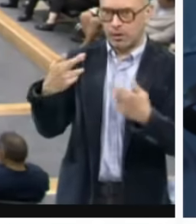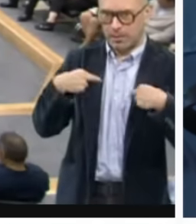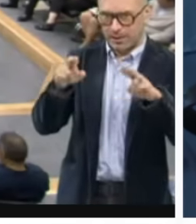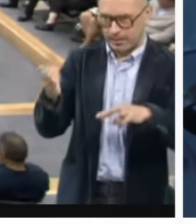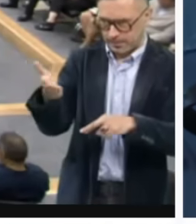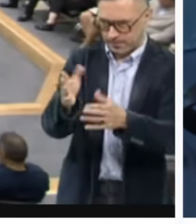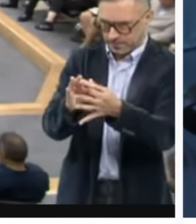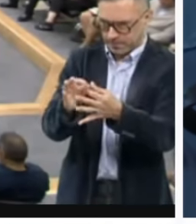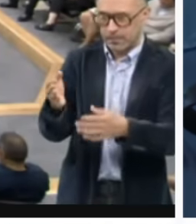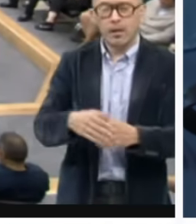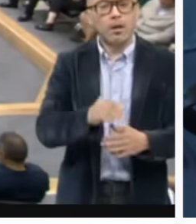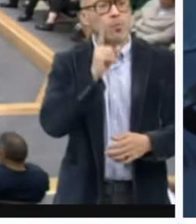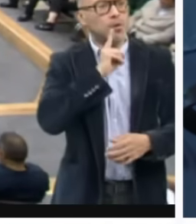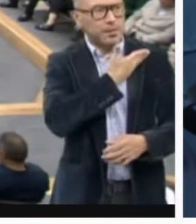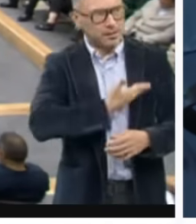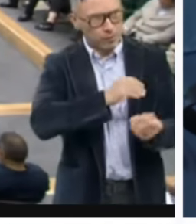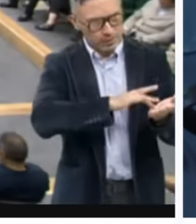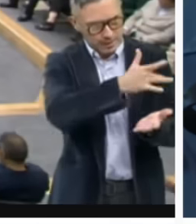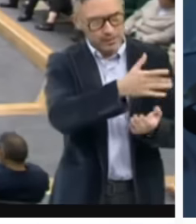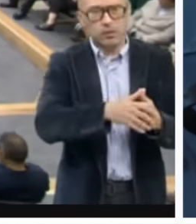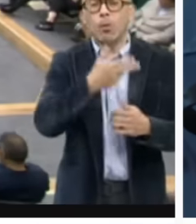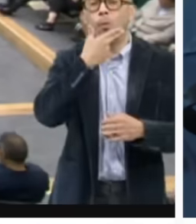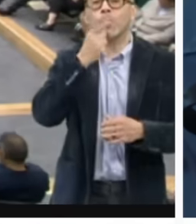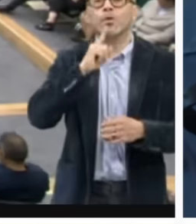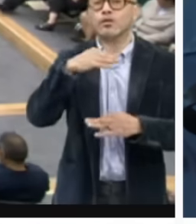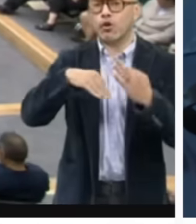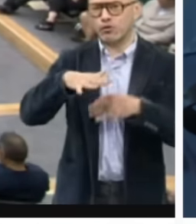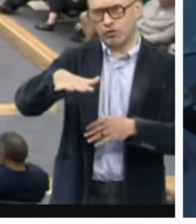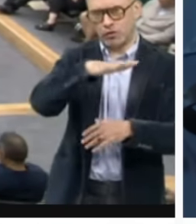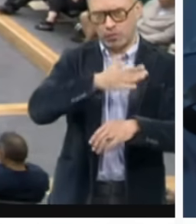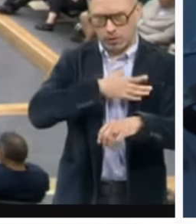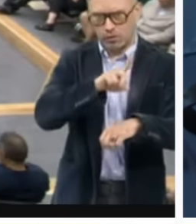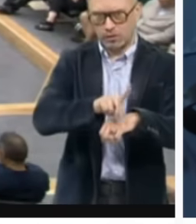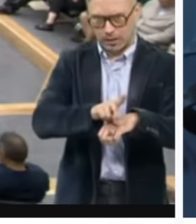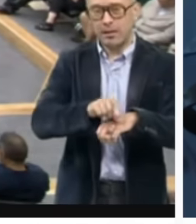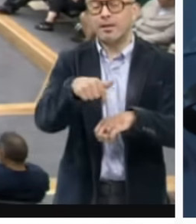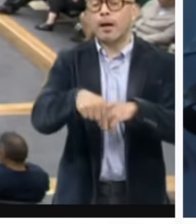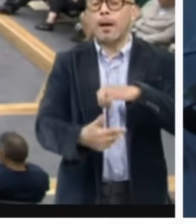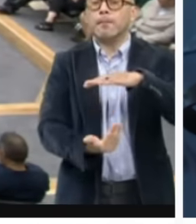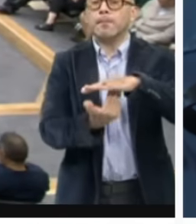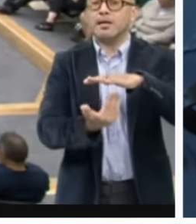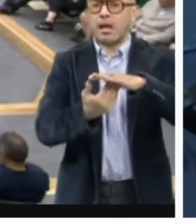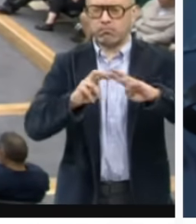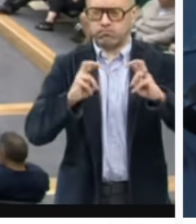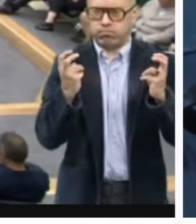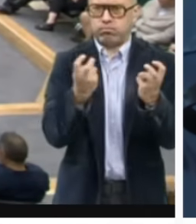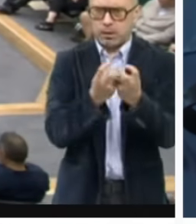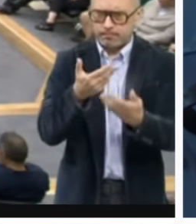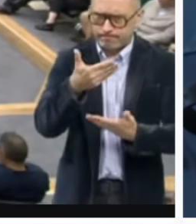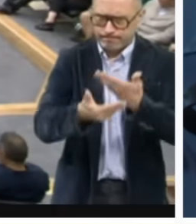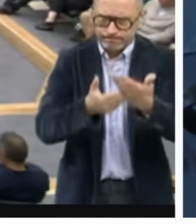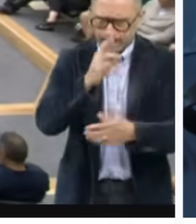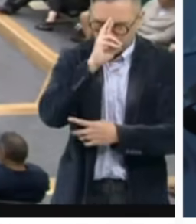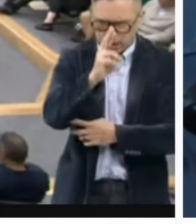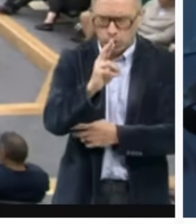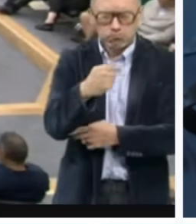presidenta. Buenos días a todas y a todos. Con el respeto que se merece esta mesa, que siempre ha sido la característica del